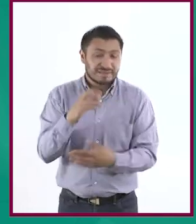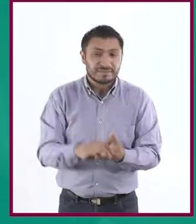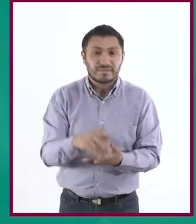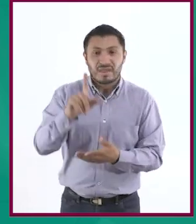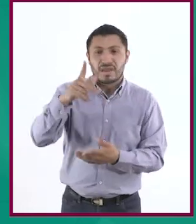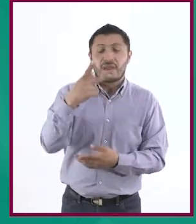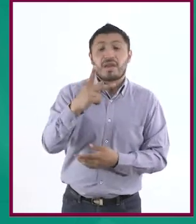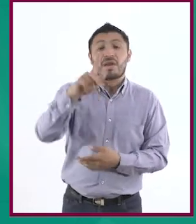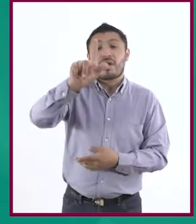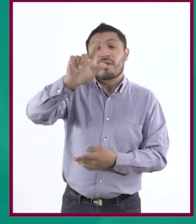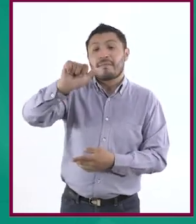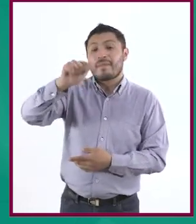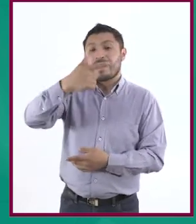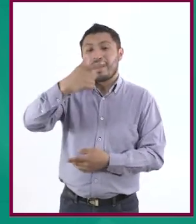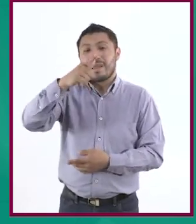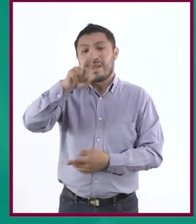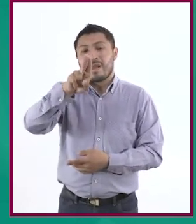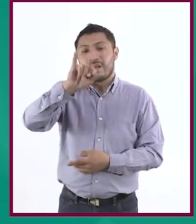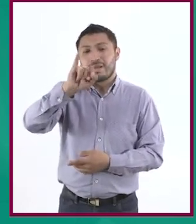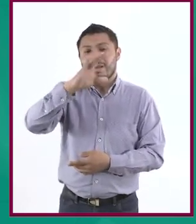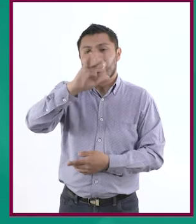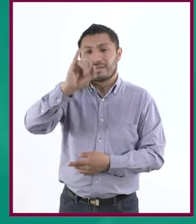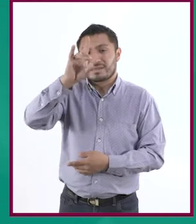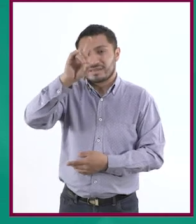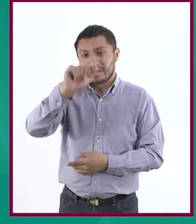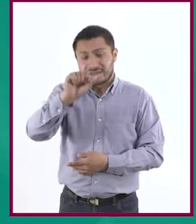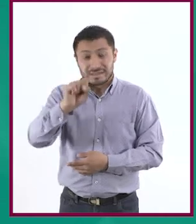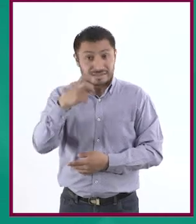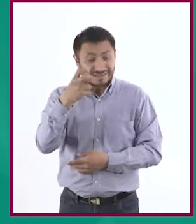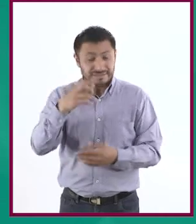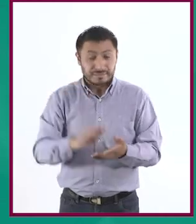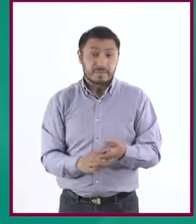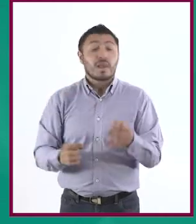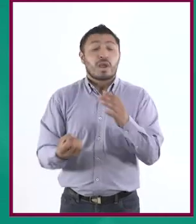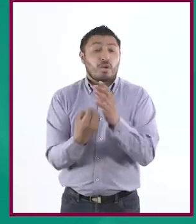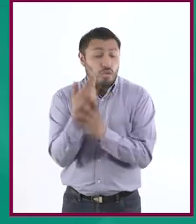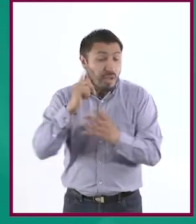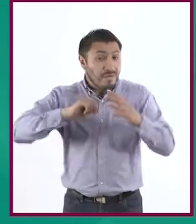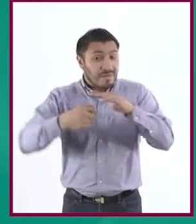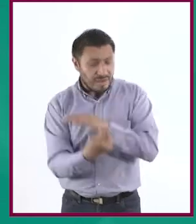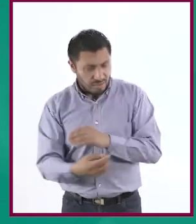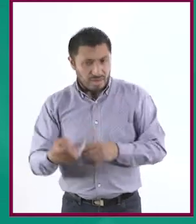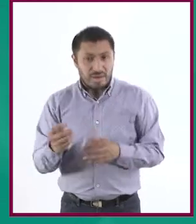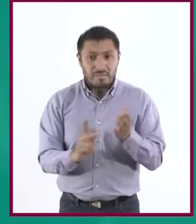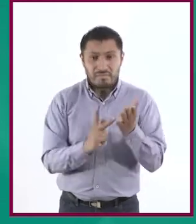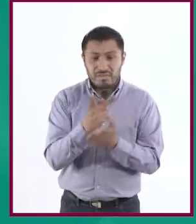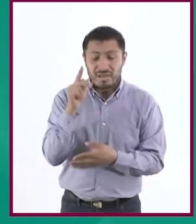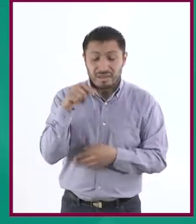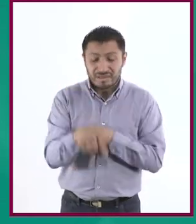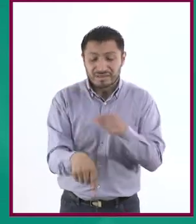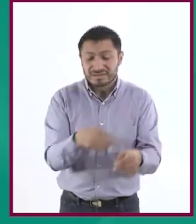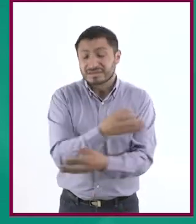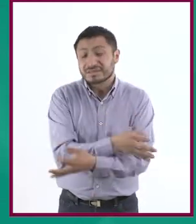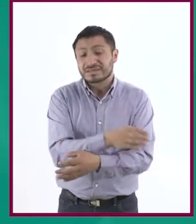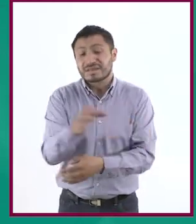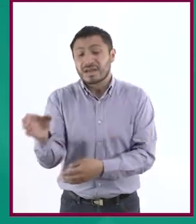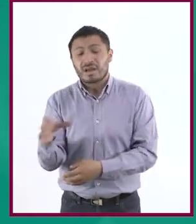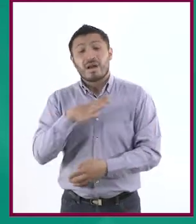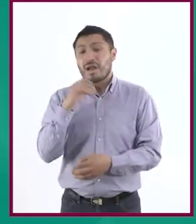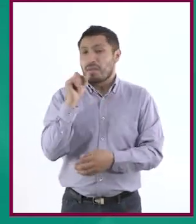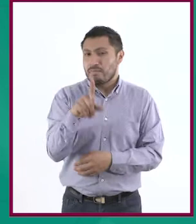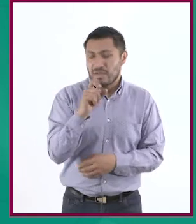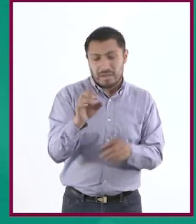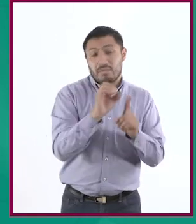Bueno, pues esta nueva tecnología de tener plantas transgénicas en el campo continúa con esa